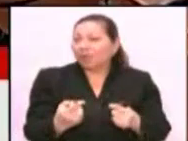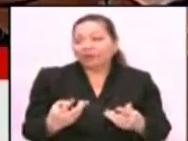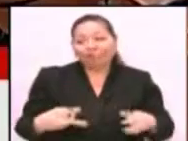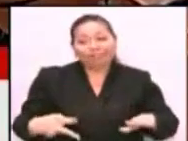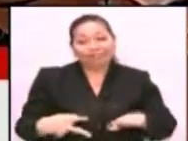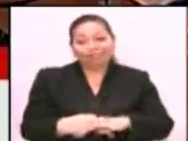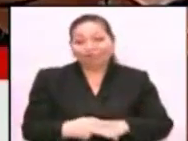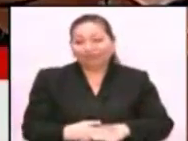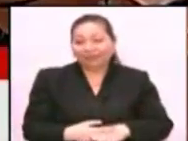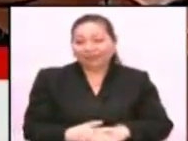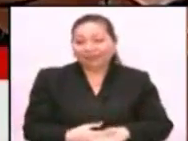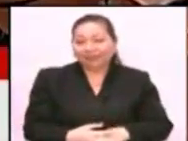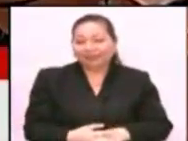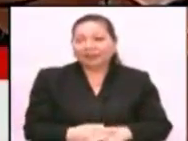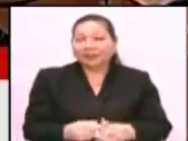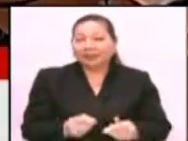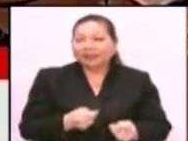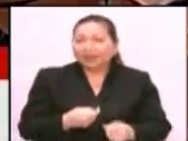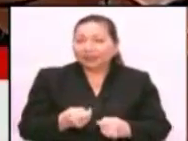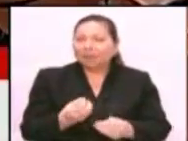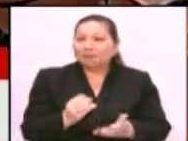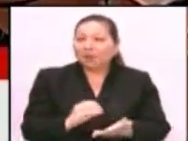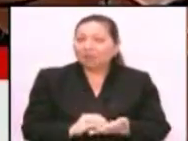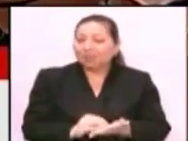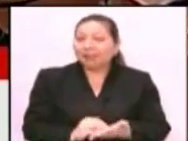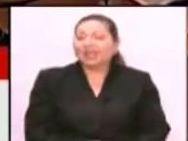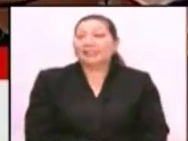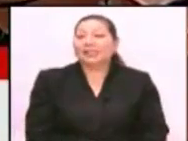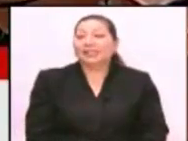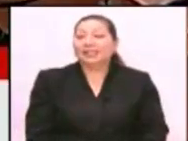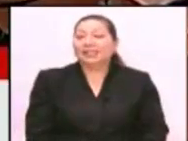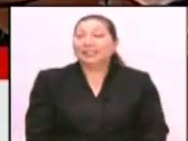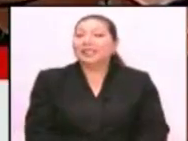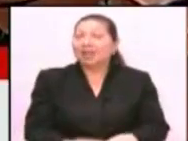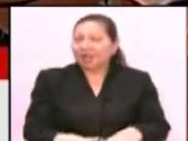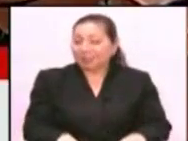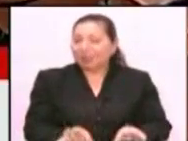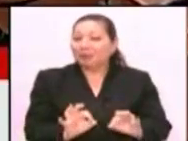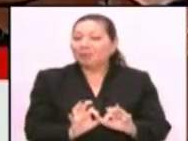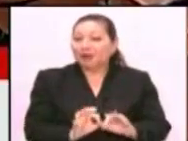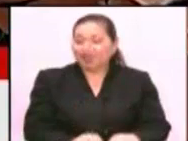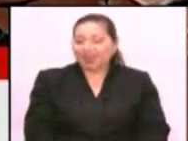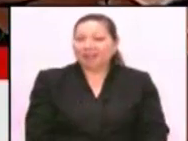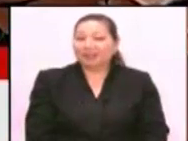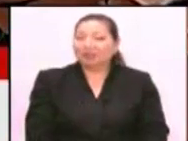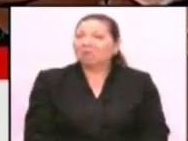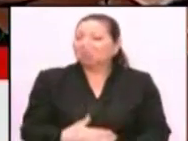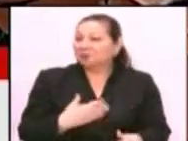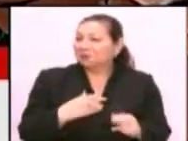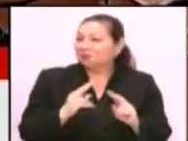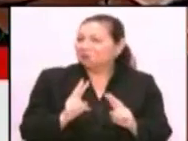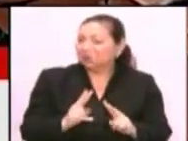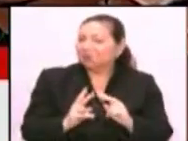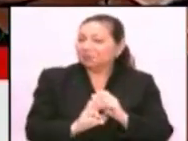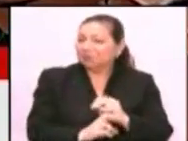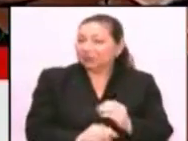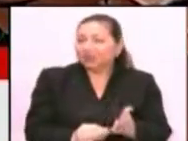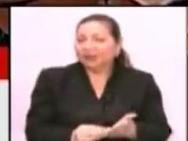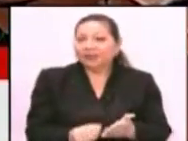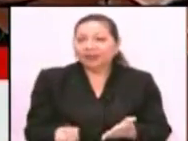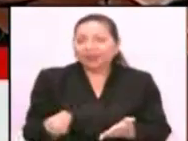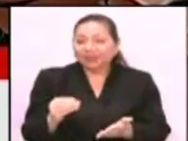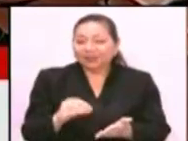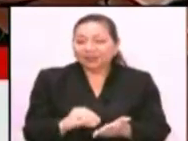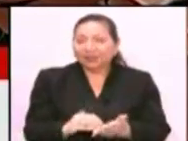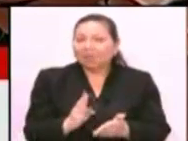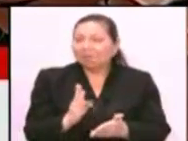cortar más los recursos. Entonces hay una presión, digamos, por ser más efectivos. En la siguiente diapositiva pueden ver en qué países se han